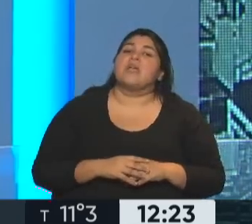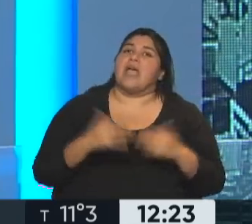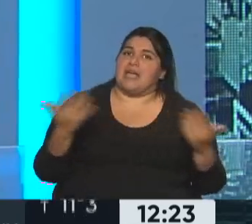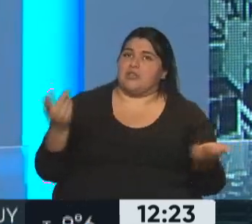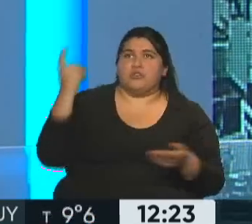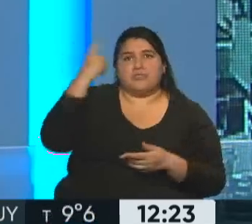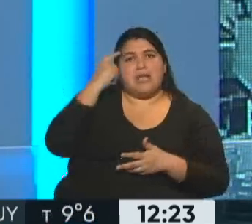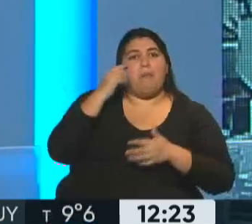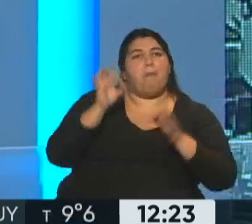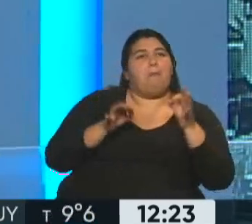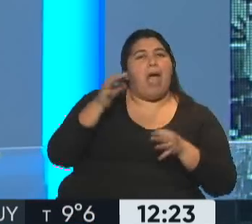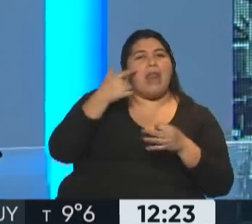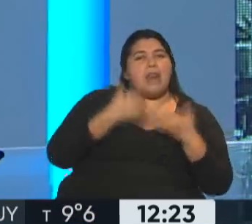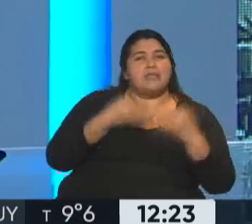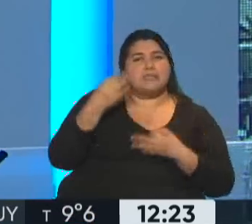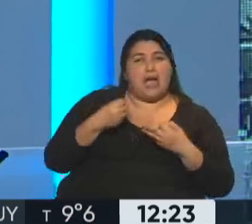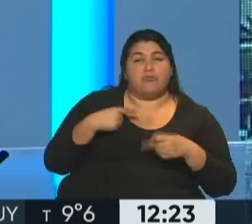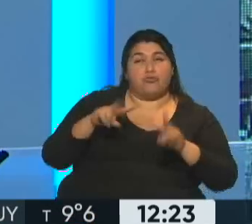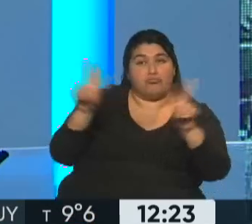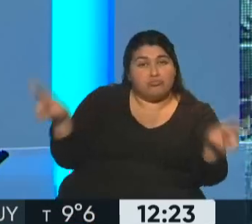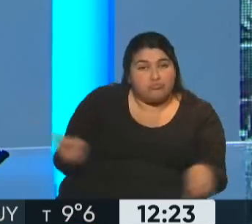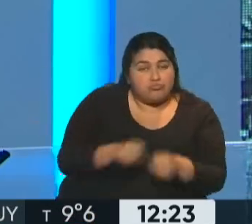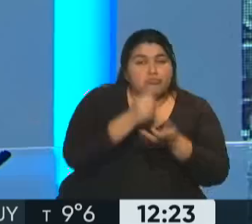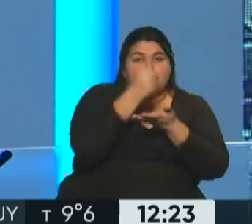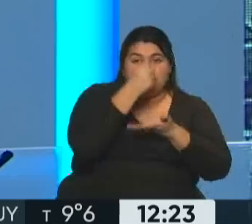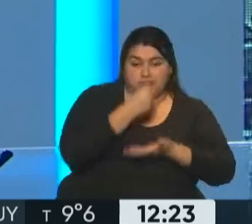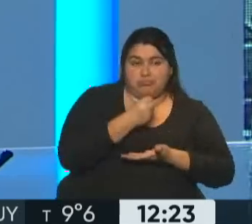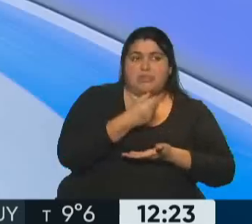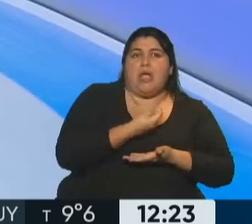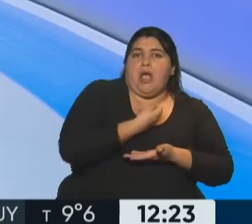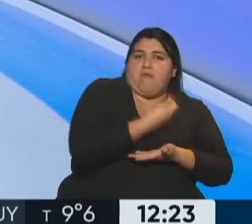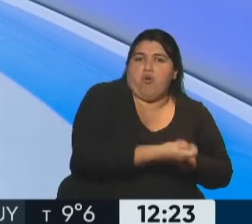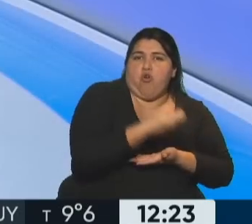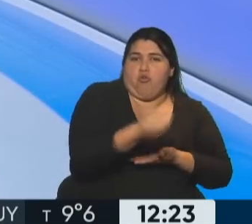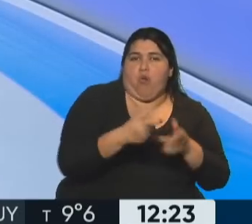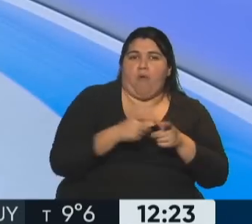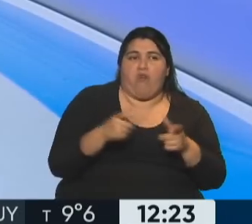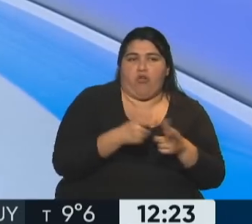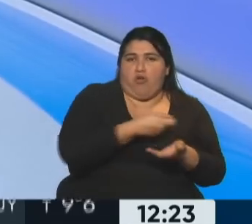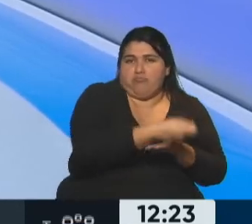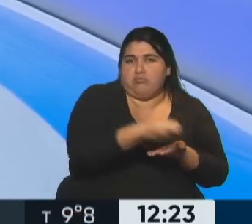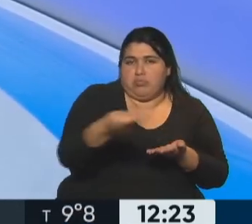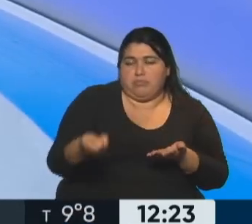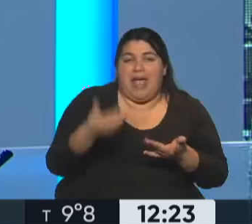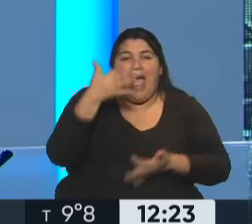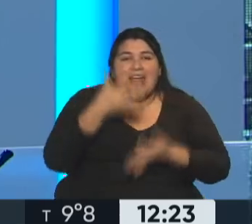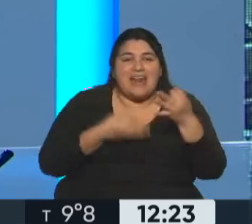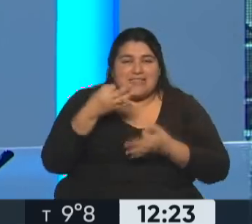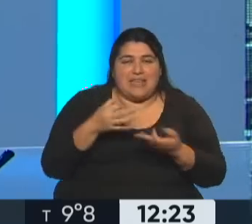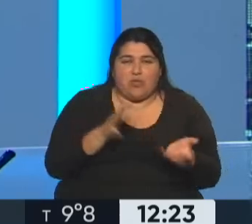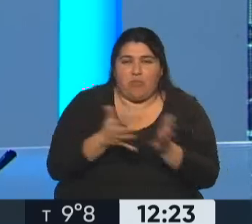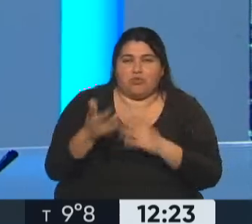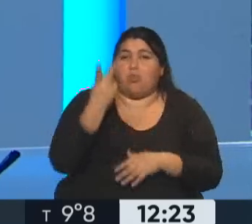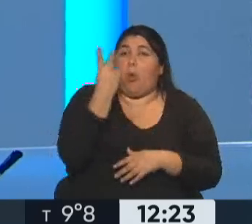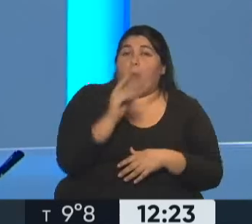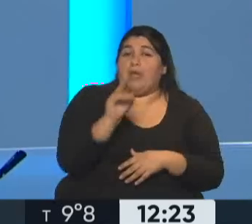y esto estaría dando un bono que en los pasillos es en los corrillos se habla de que el número que se está estudiando es de 20 mil pesos todavía